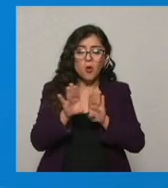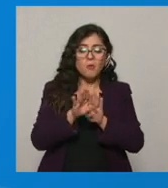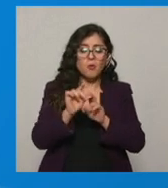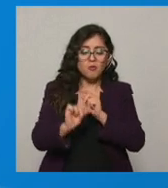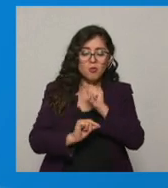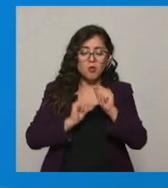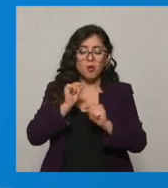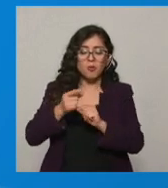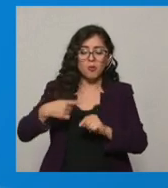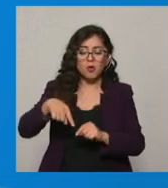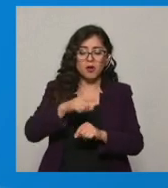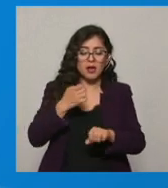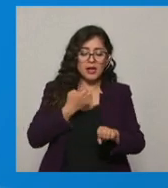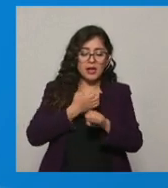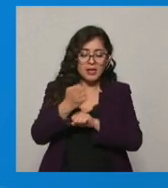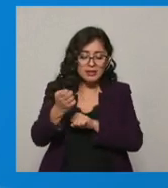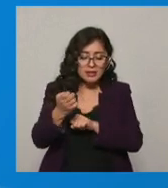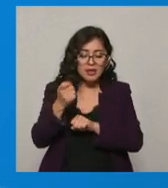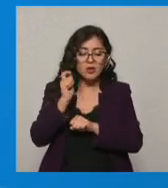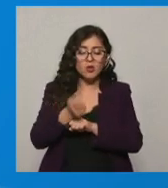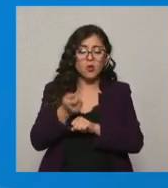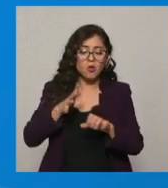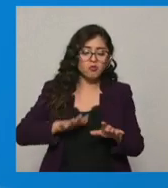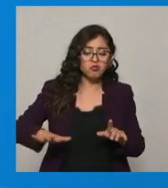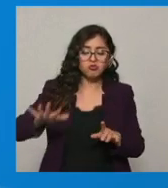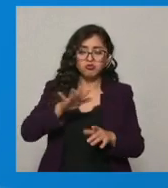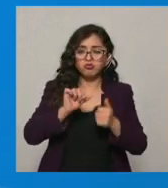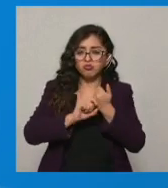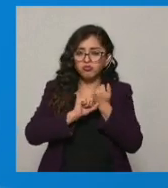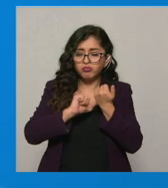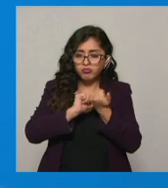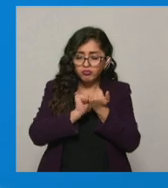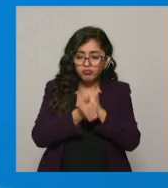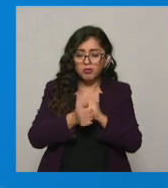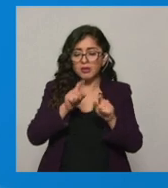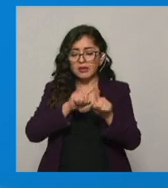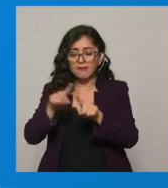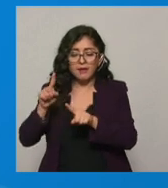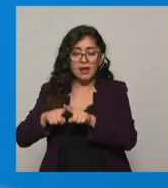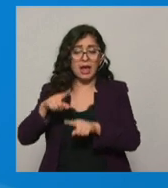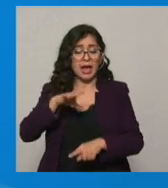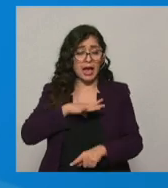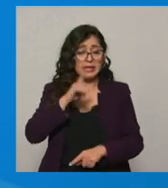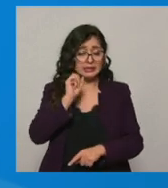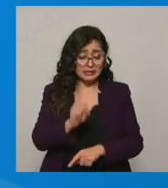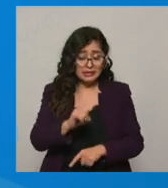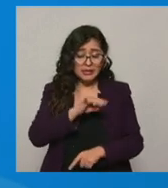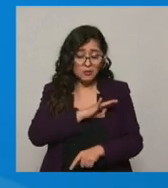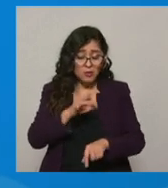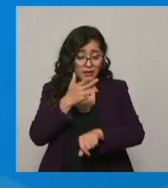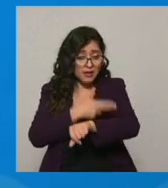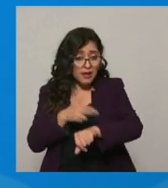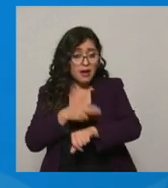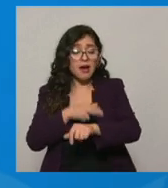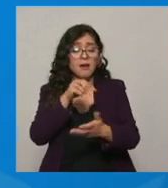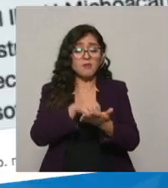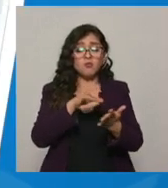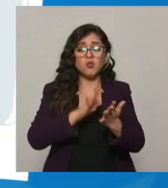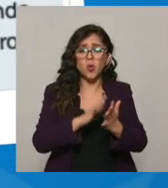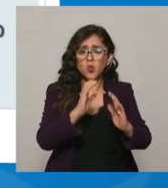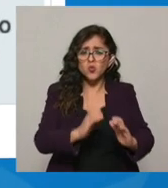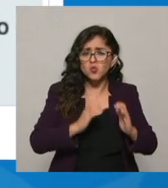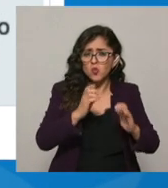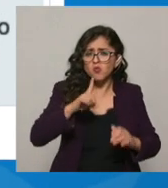sido incapaz justo, digo, si en el espacio público y en los espacios que el Estado sí puede regular ha fallado en